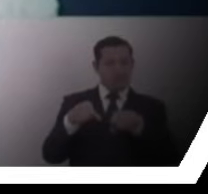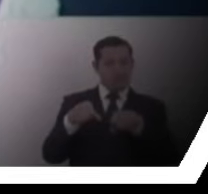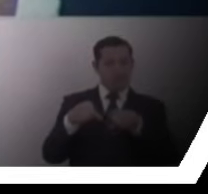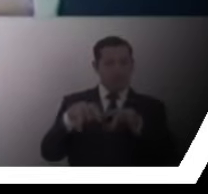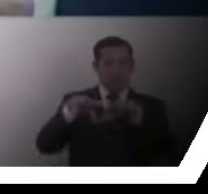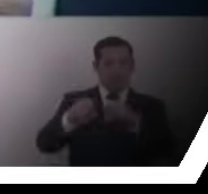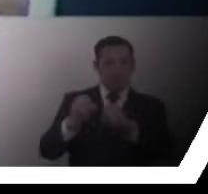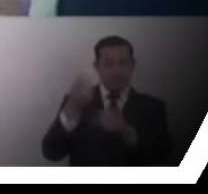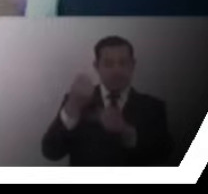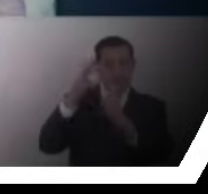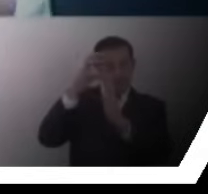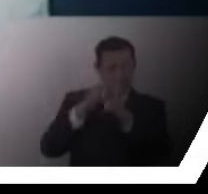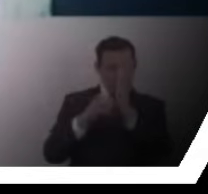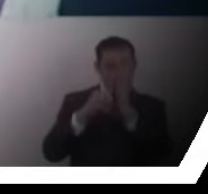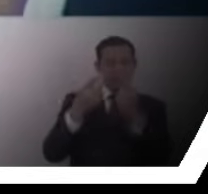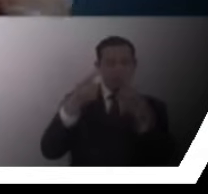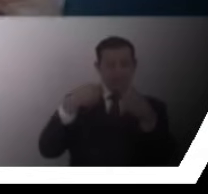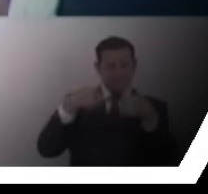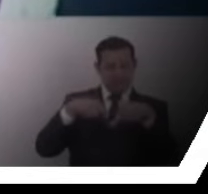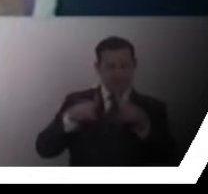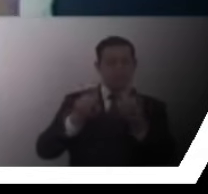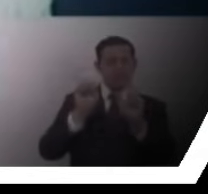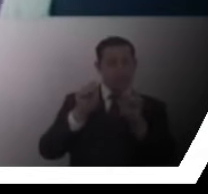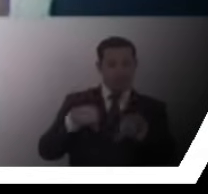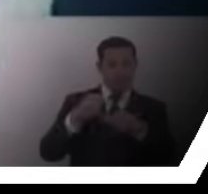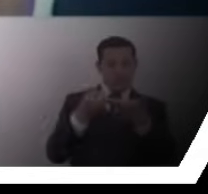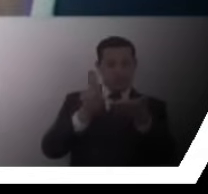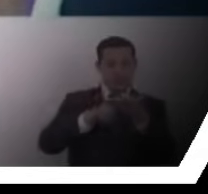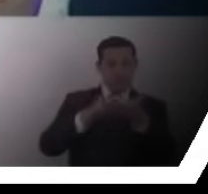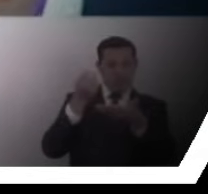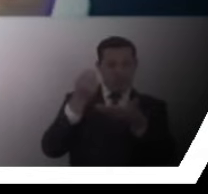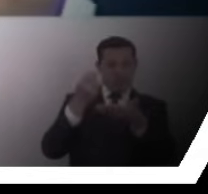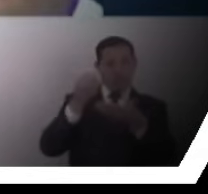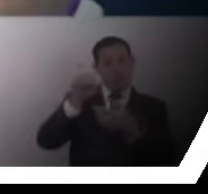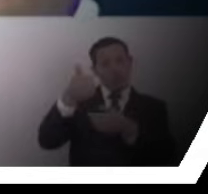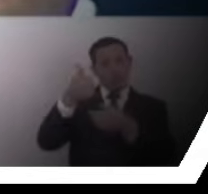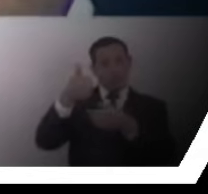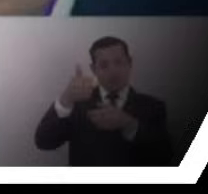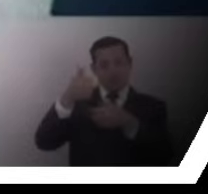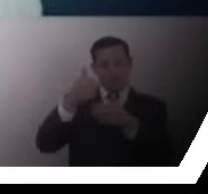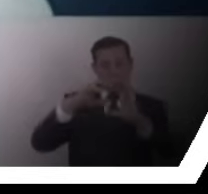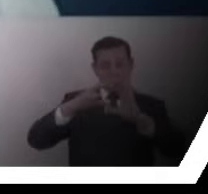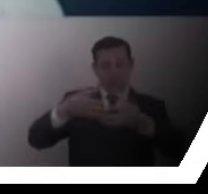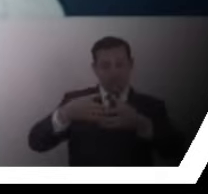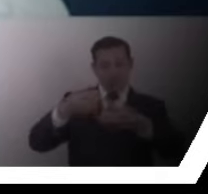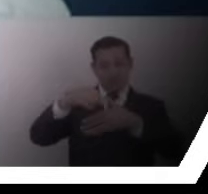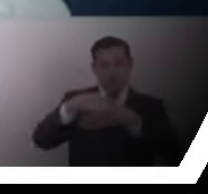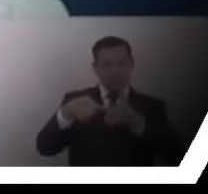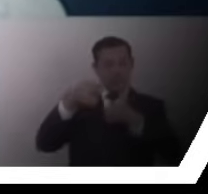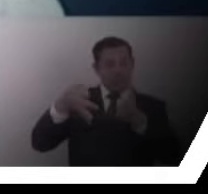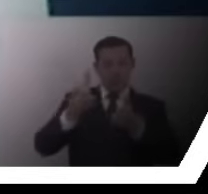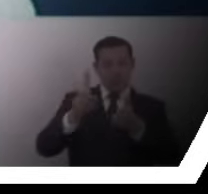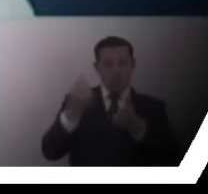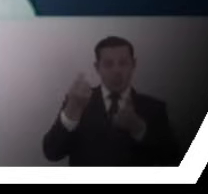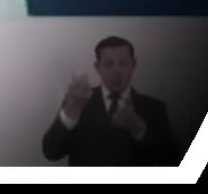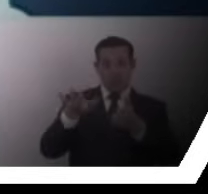más austero, que todavía se puede invertir más en otras áreas, porque si la Asamblea no lo